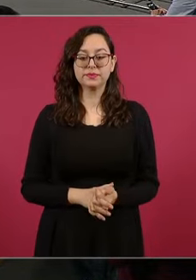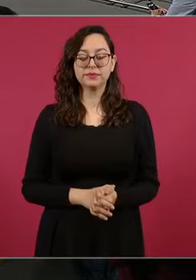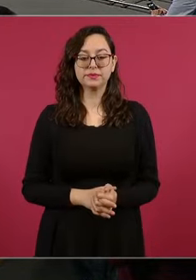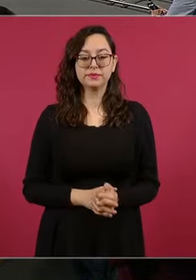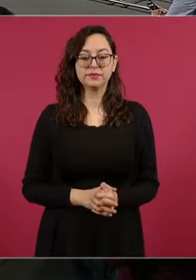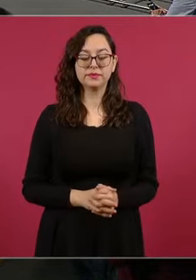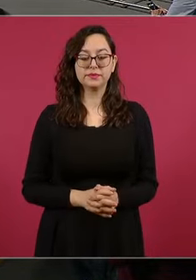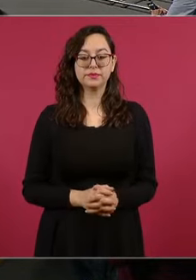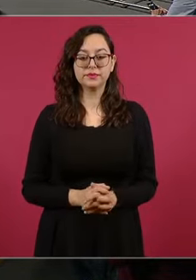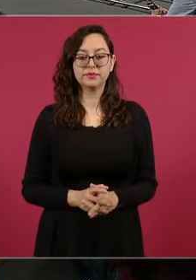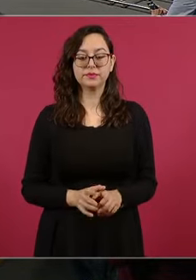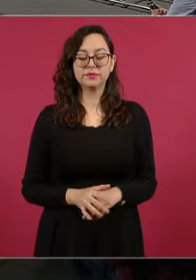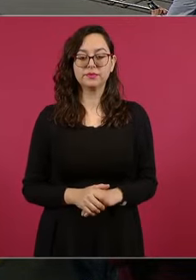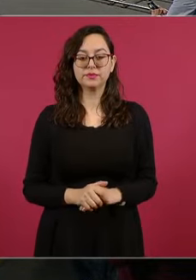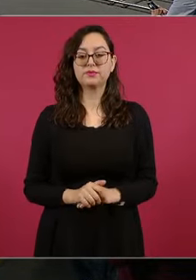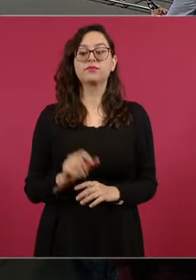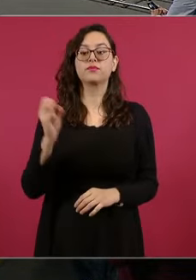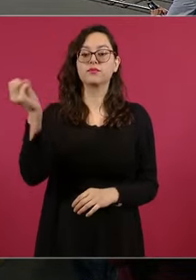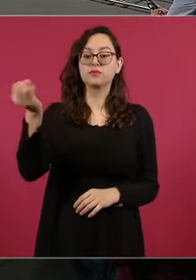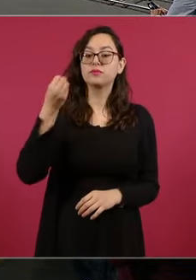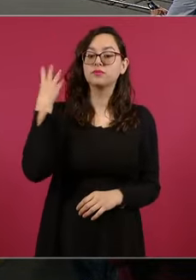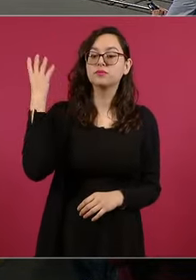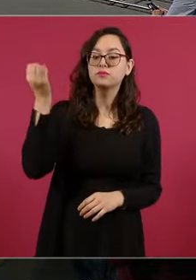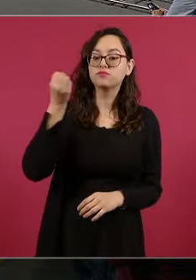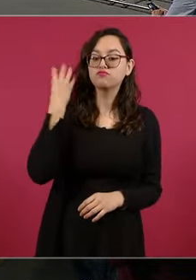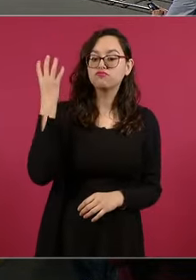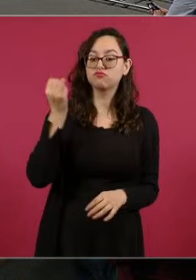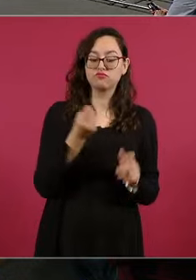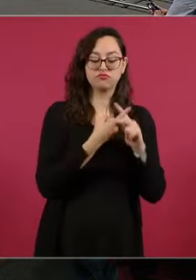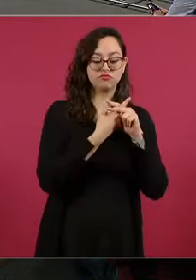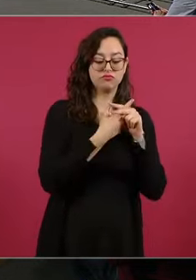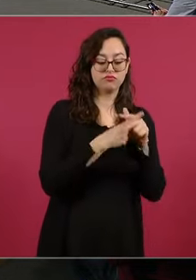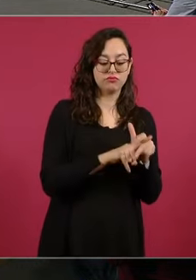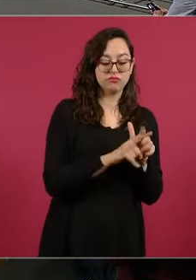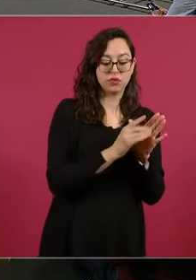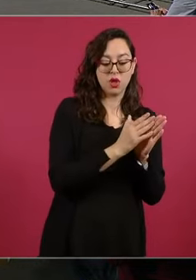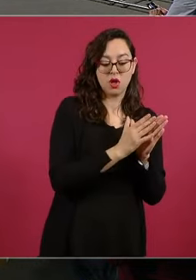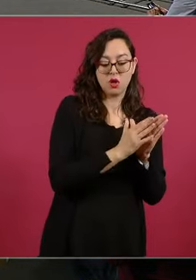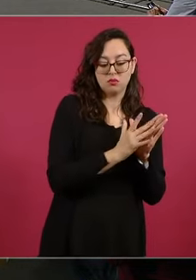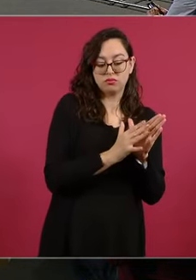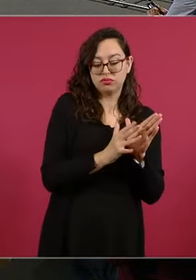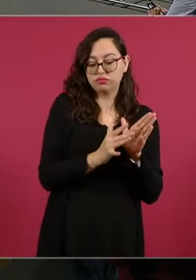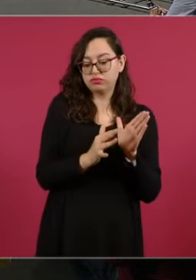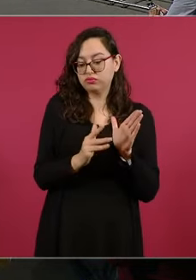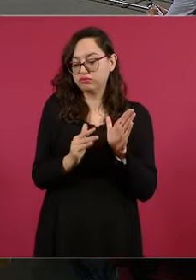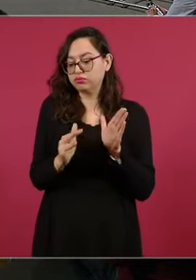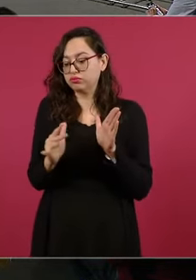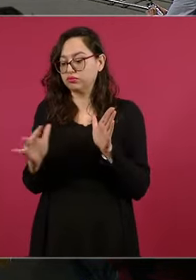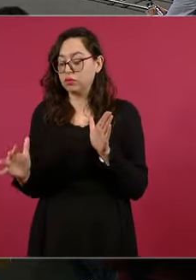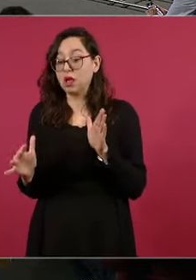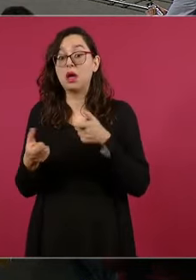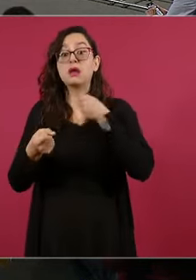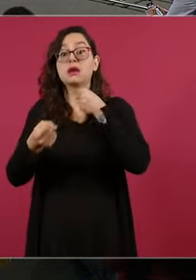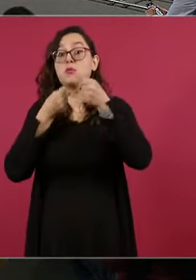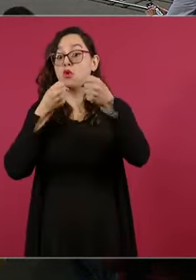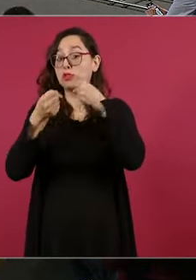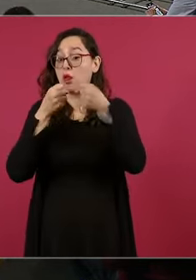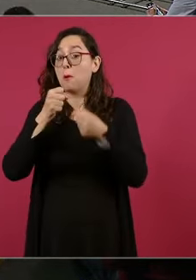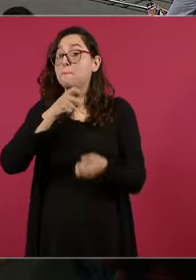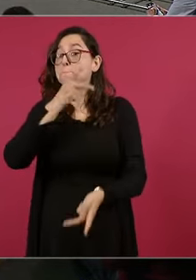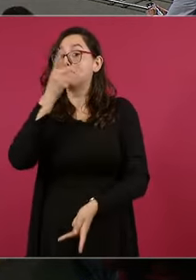En cualquier momento de las conferencias, incluido el periodo de preguntas y respuestas,